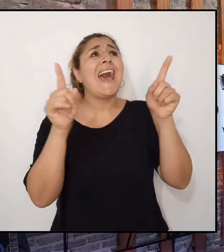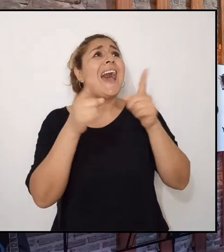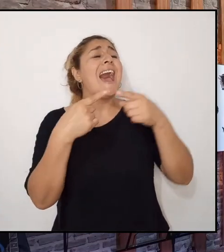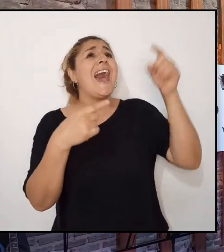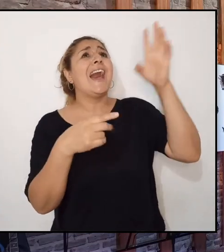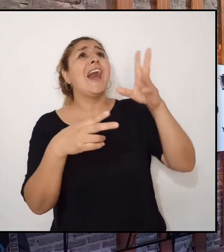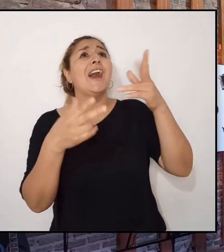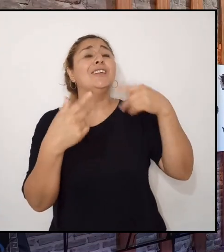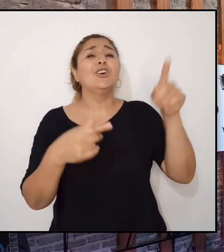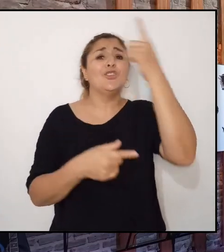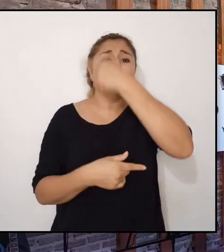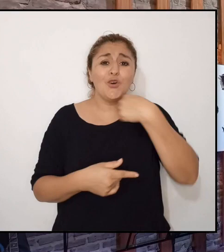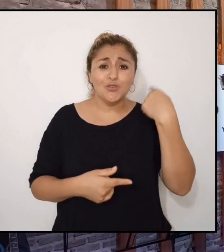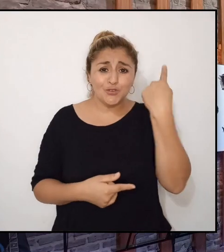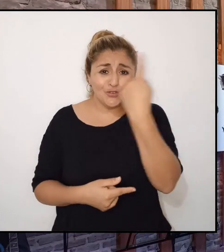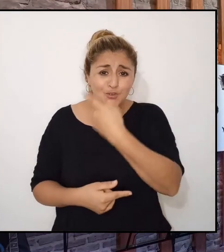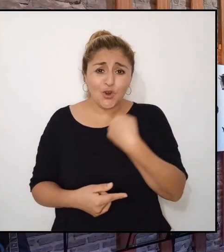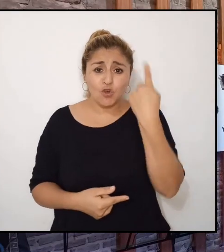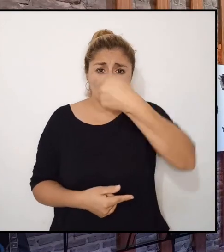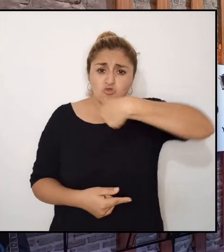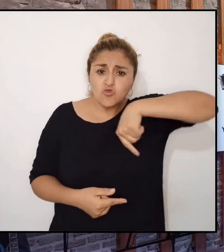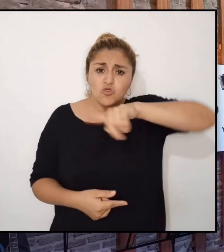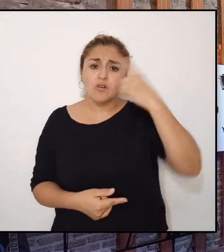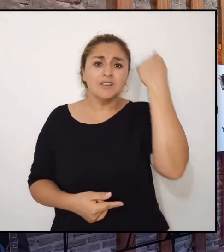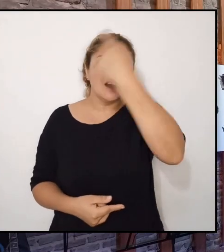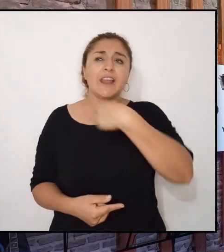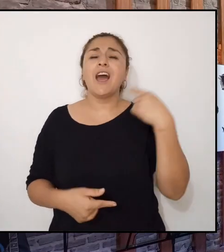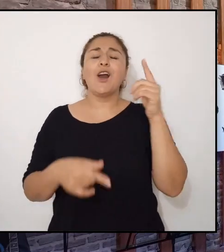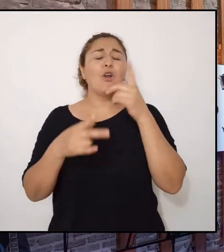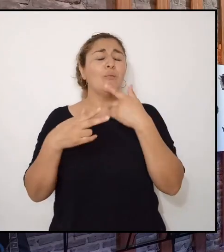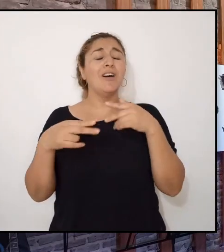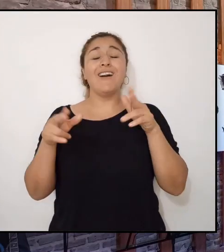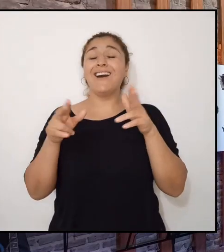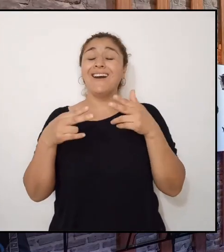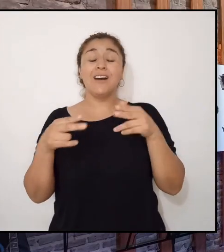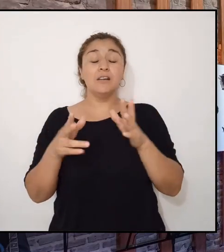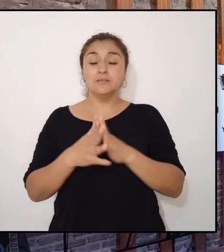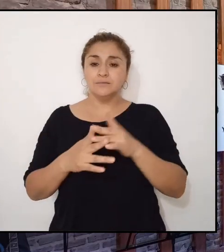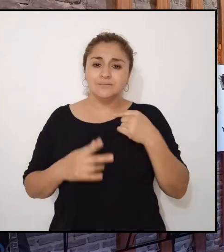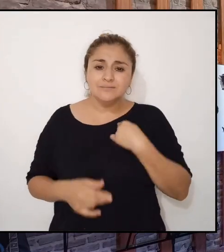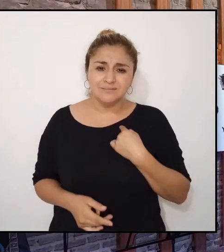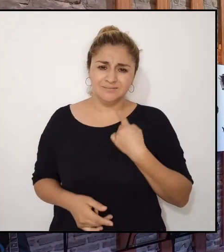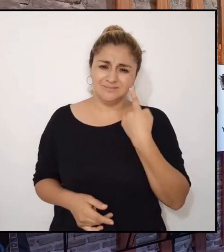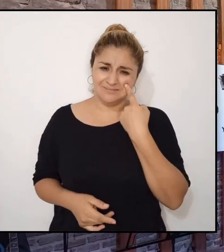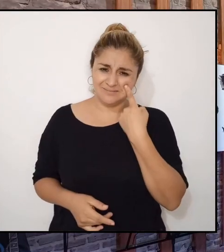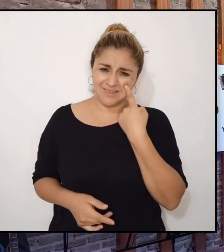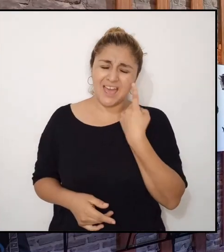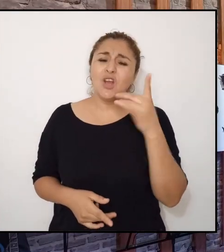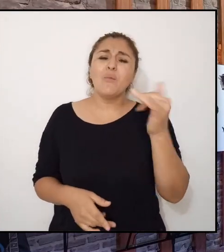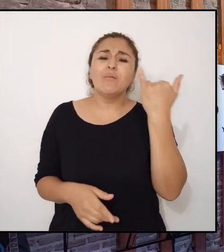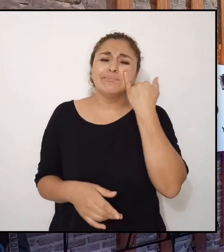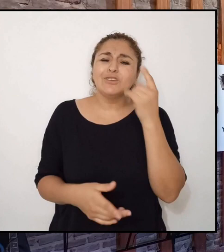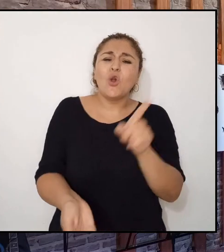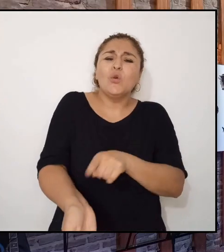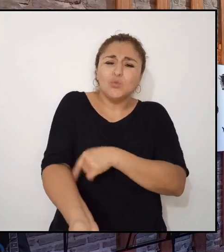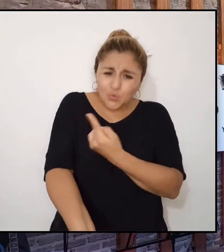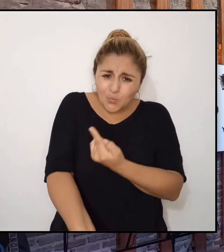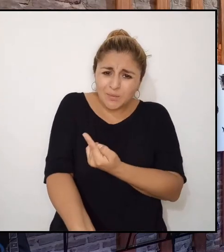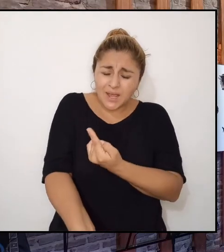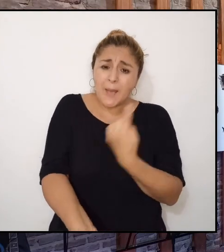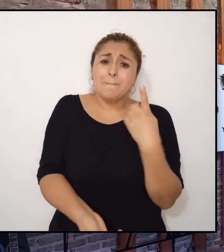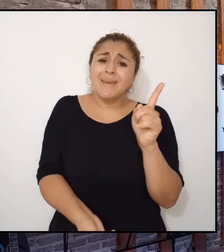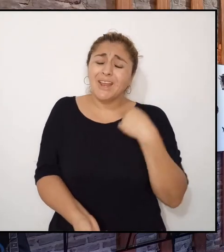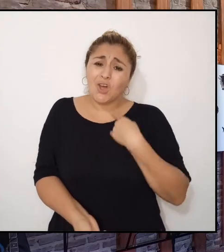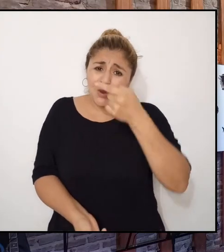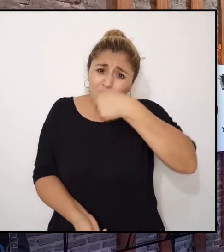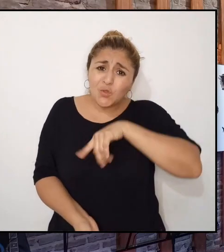Él? ¿Está hablando tu corazón? Y a veces hacemos un montón de actividades dentro de las congregaciones, pero nos olvidamos a Jesús en